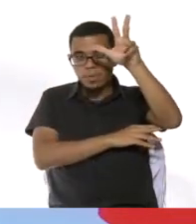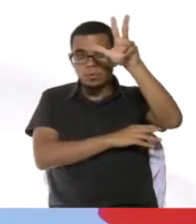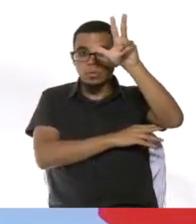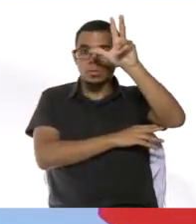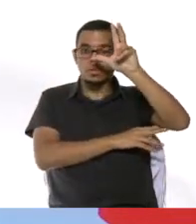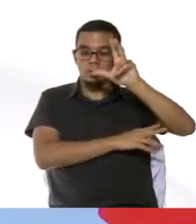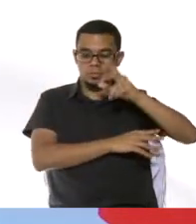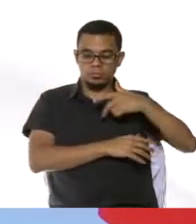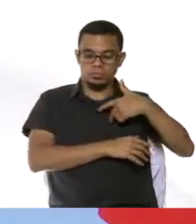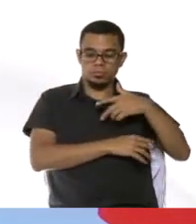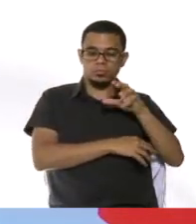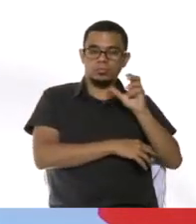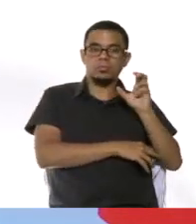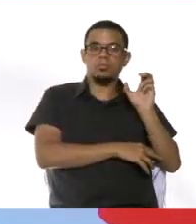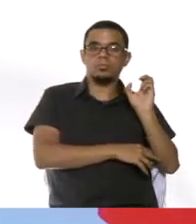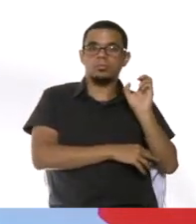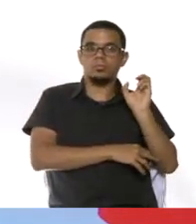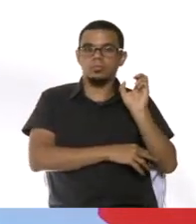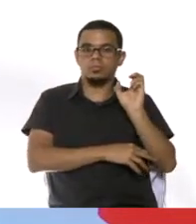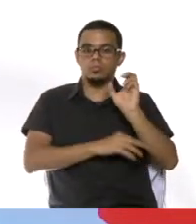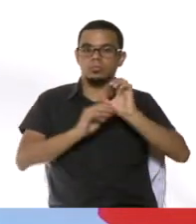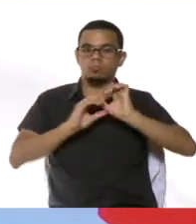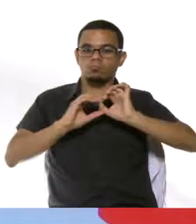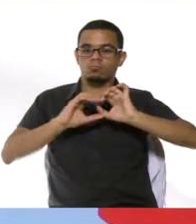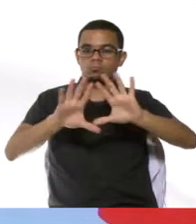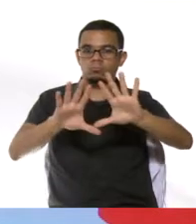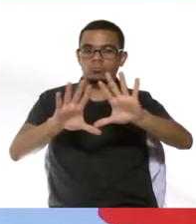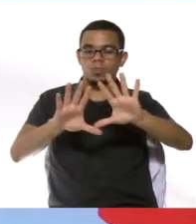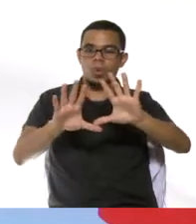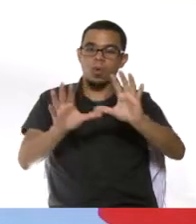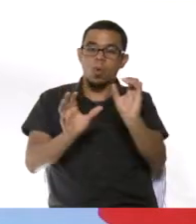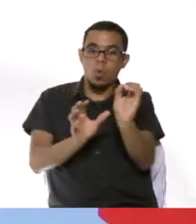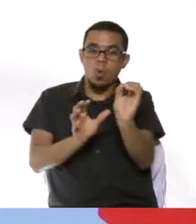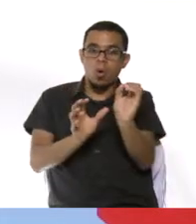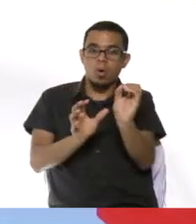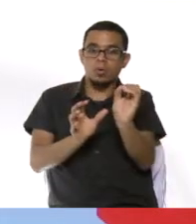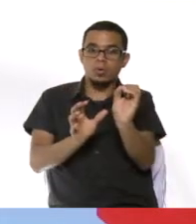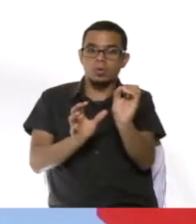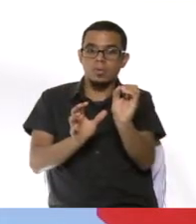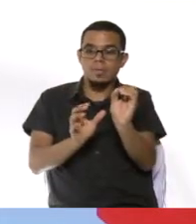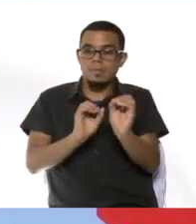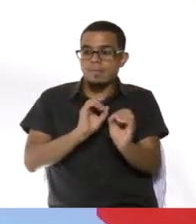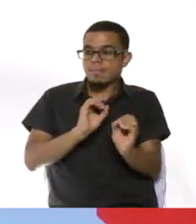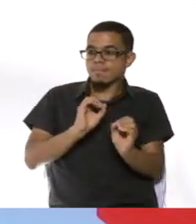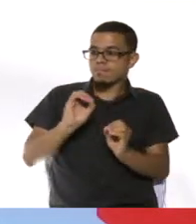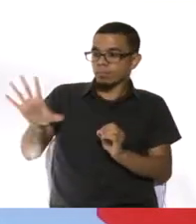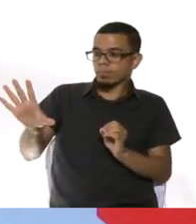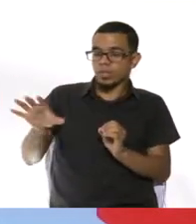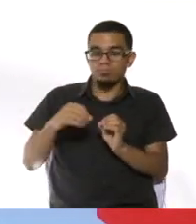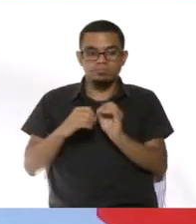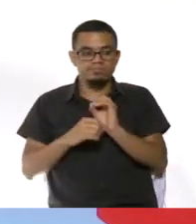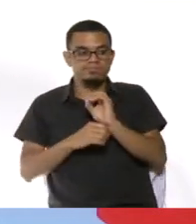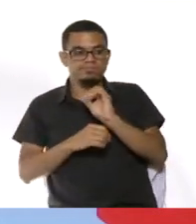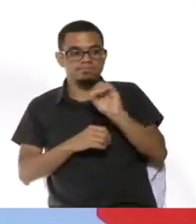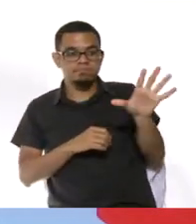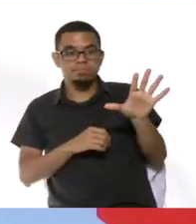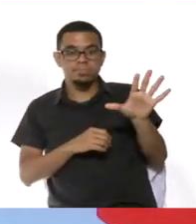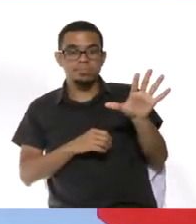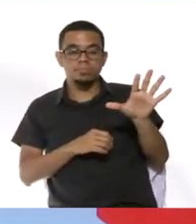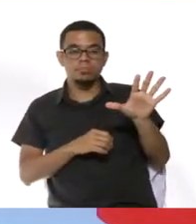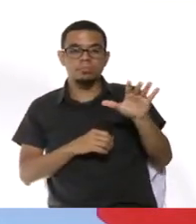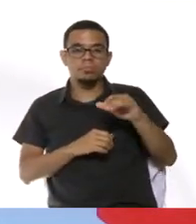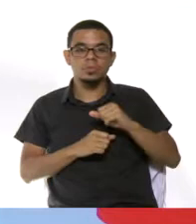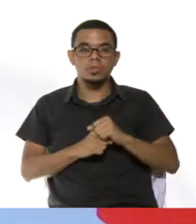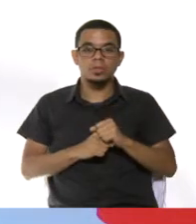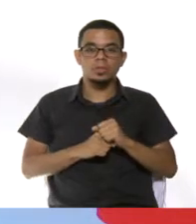ser del pecho hacia adelante, puede ser que le lancen a los lados o puede ser que la